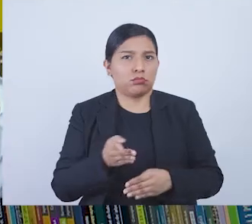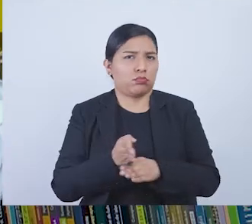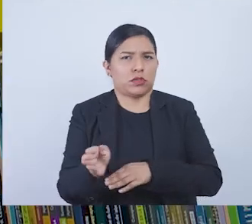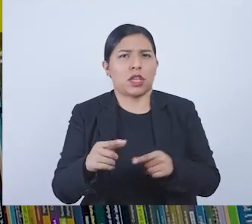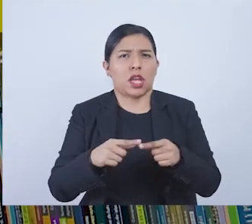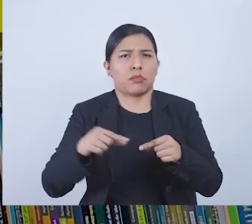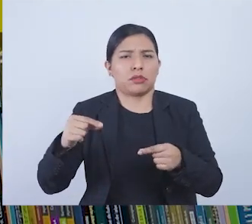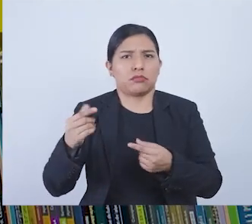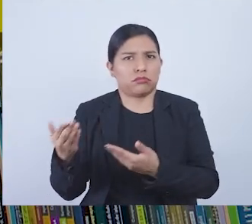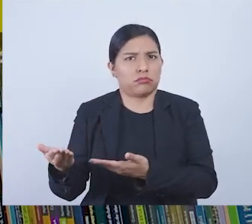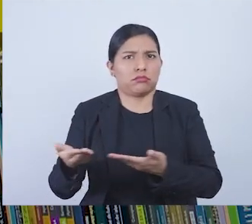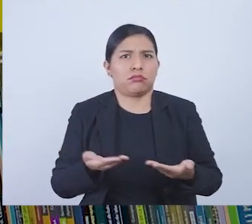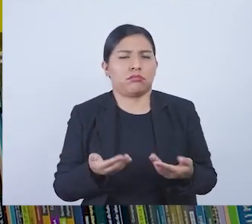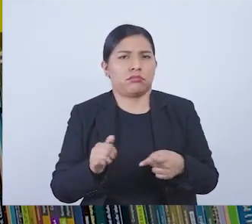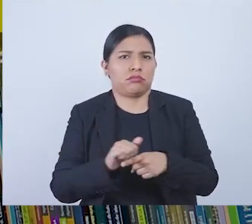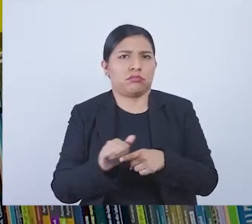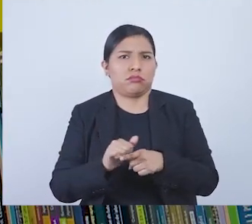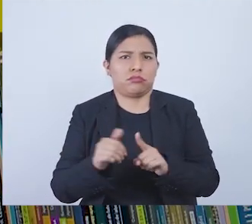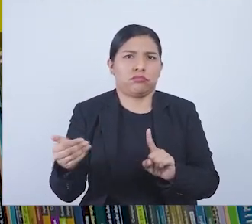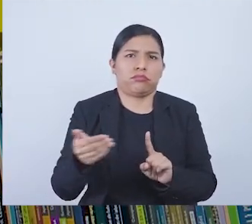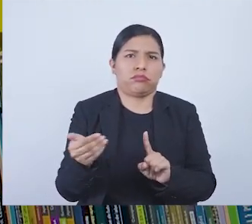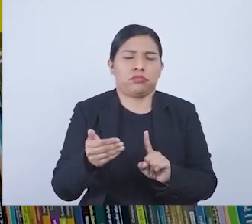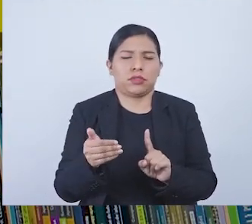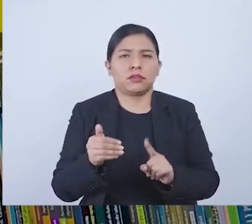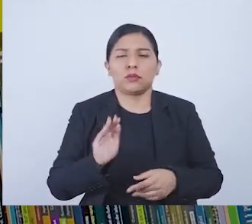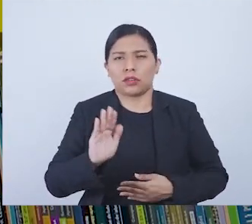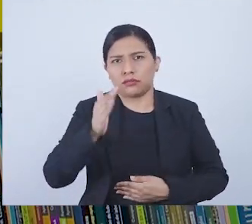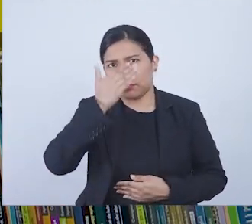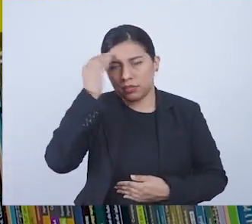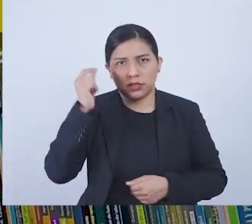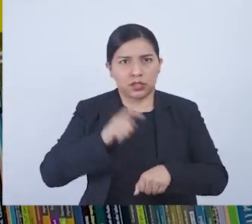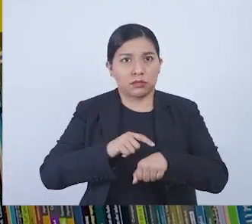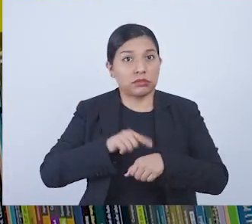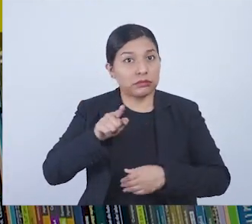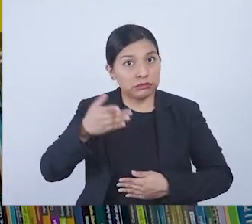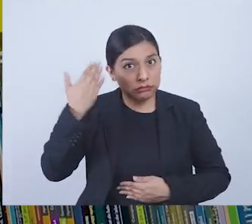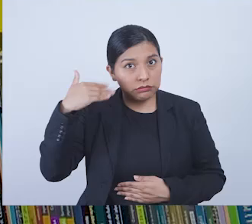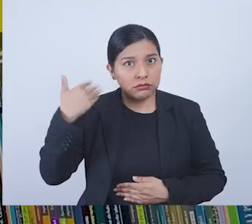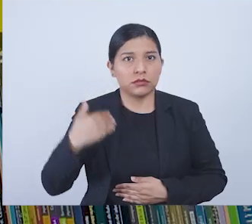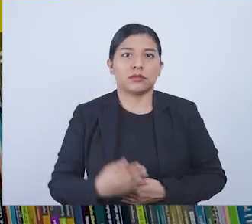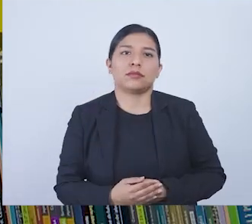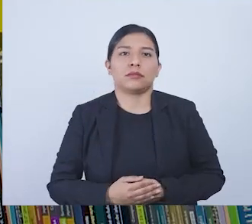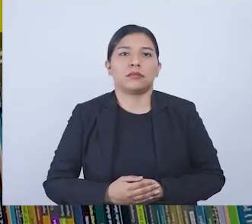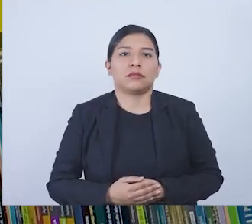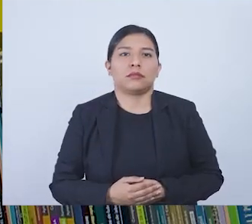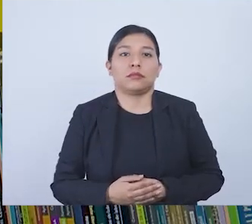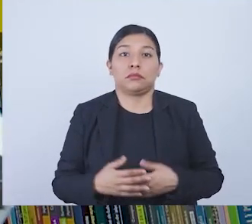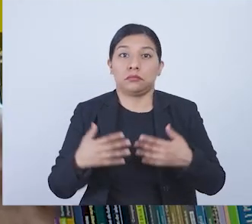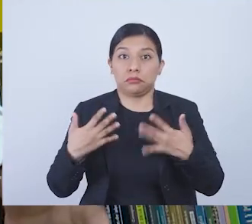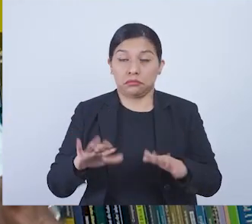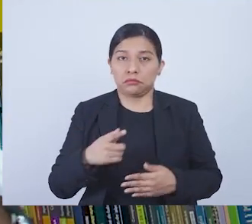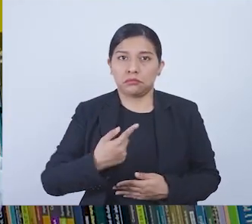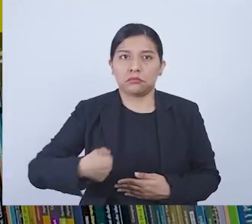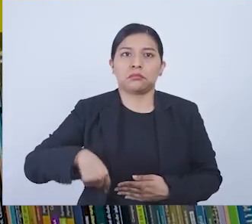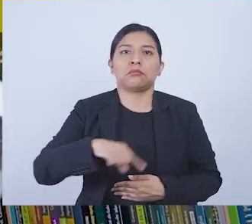y a tecnificar muchos deportes que aquí no se practicaban. De tal manera creo que cuando ya salimos al